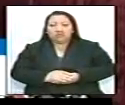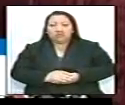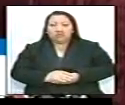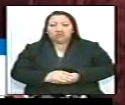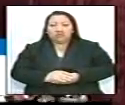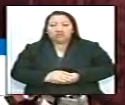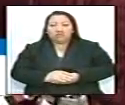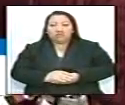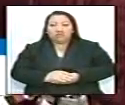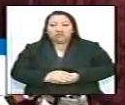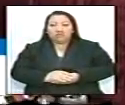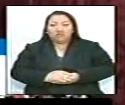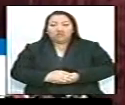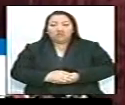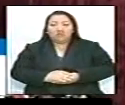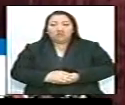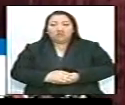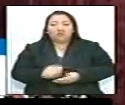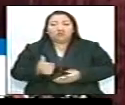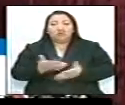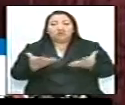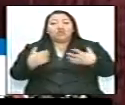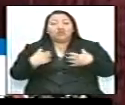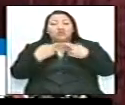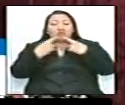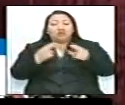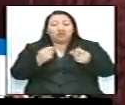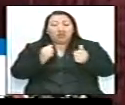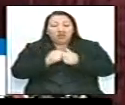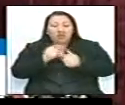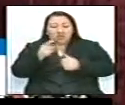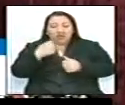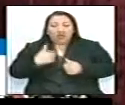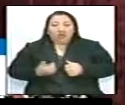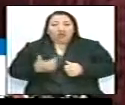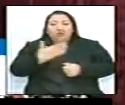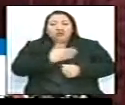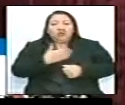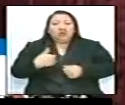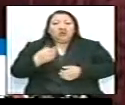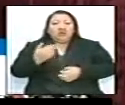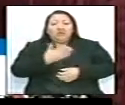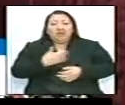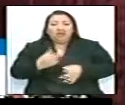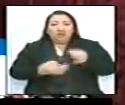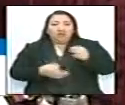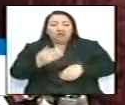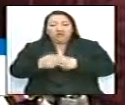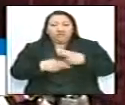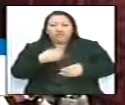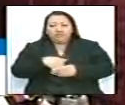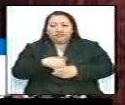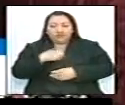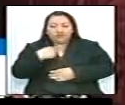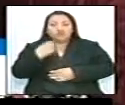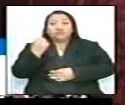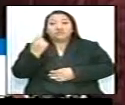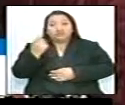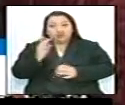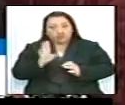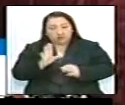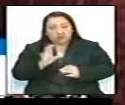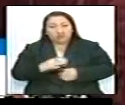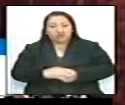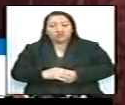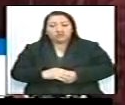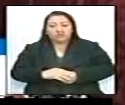responder a través de usted, señora presidenta, es que el presidente del Jurado Nacional de Elecciones, entiendo, y si no es así,